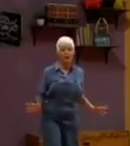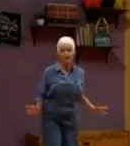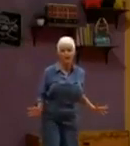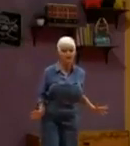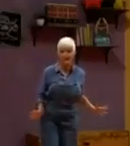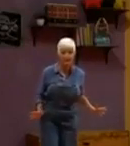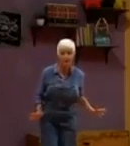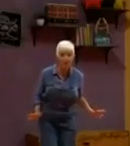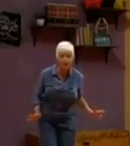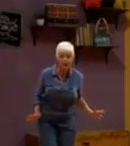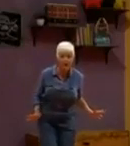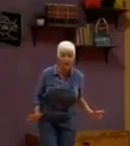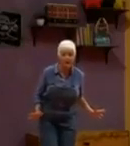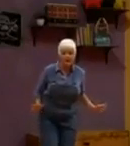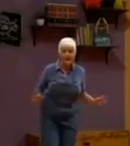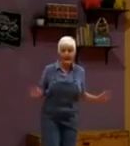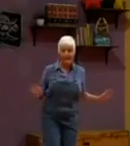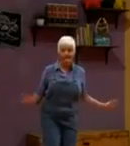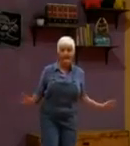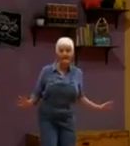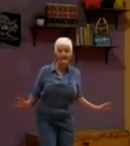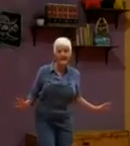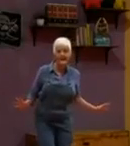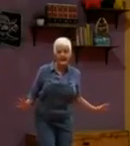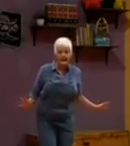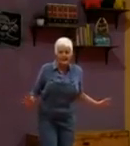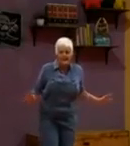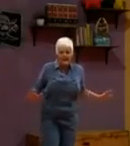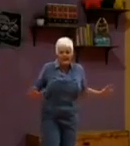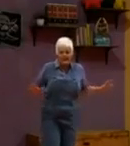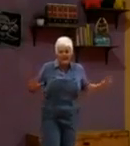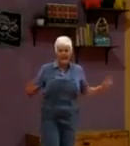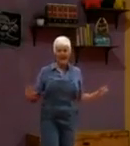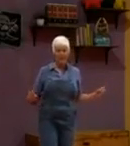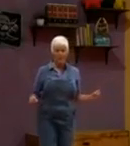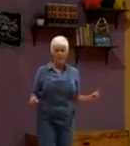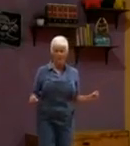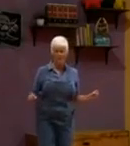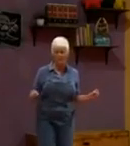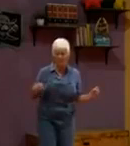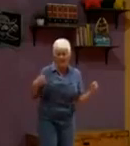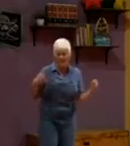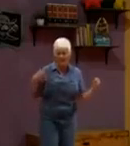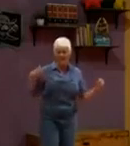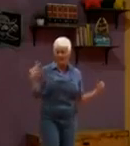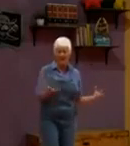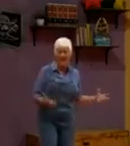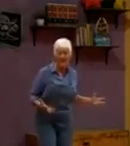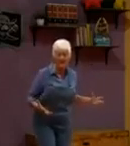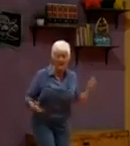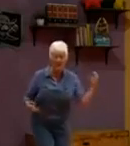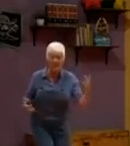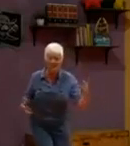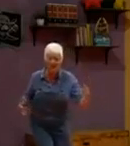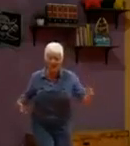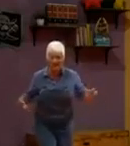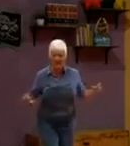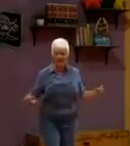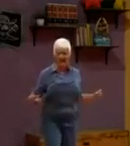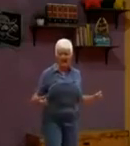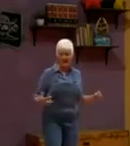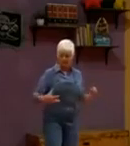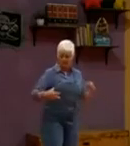¡Ah! ¡Una cosa espantosa! De repente empezaron a llegar unos piratas fieros,